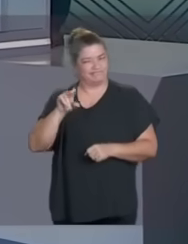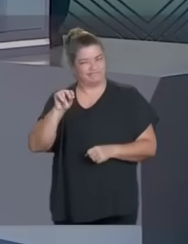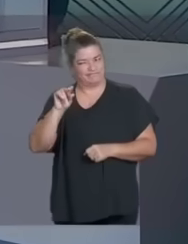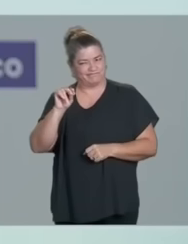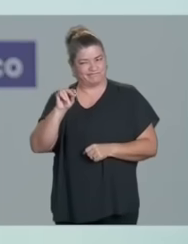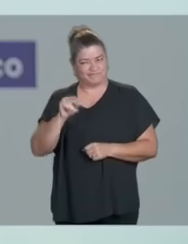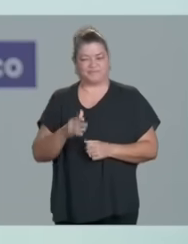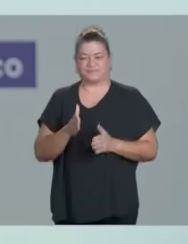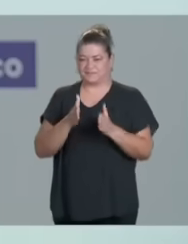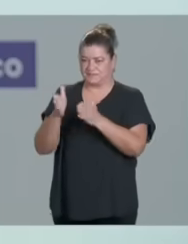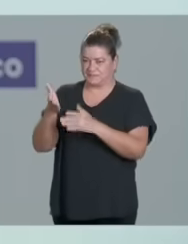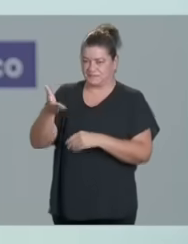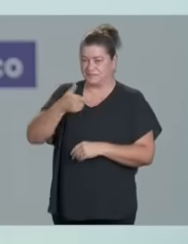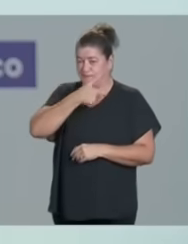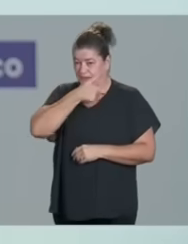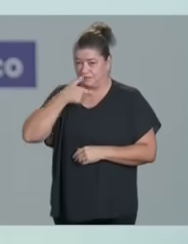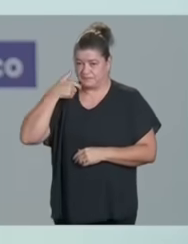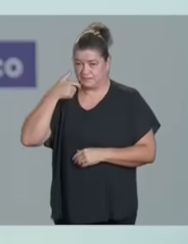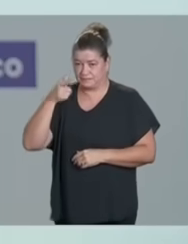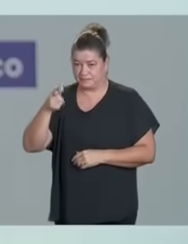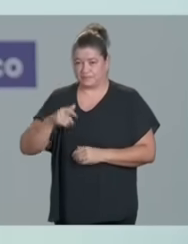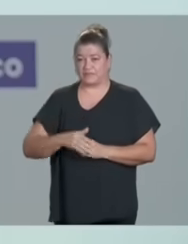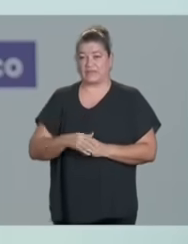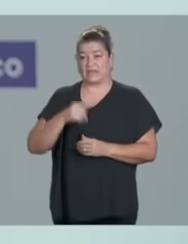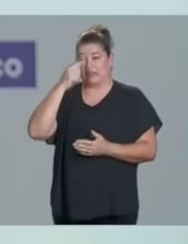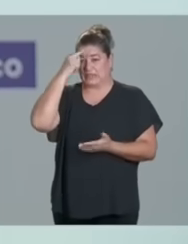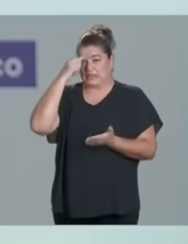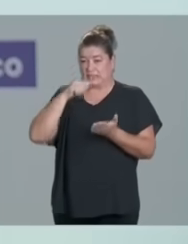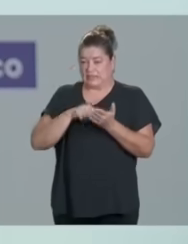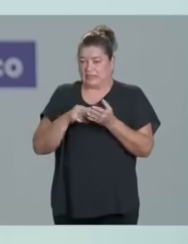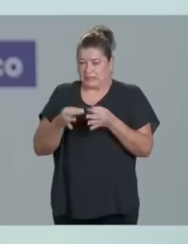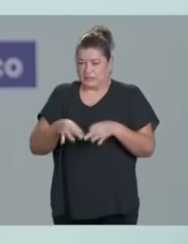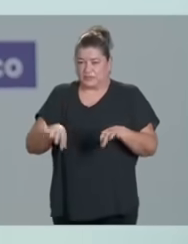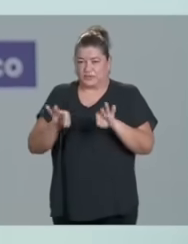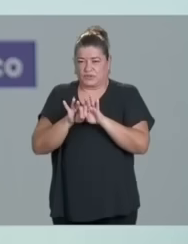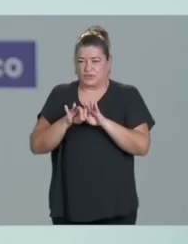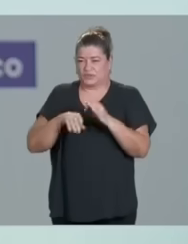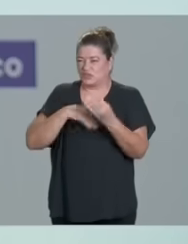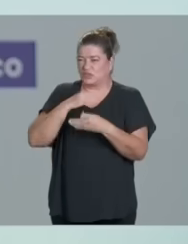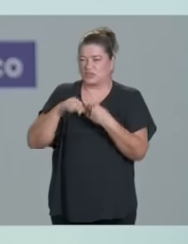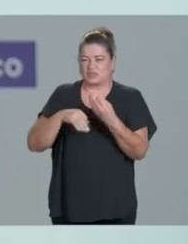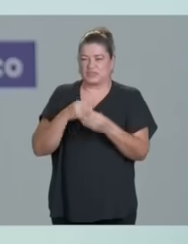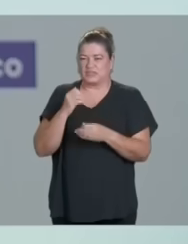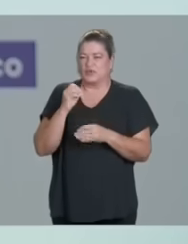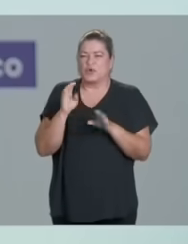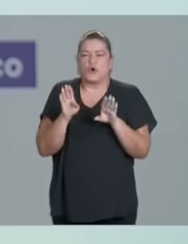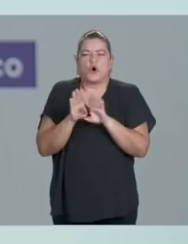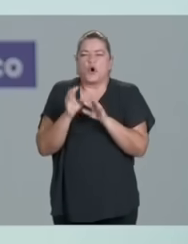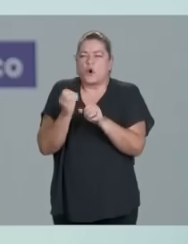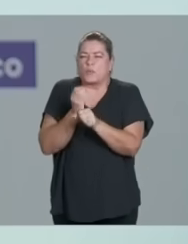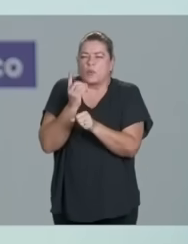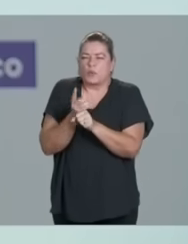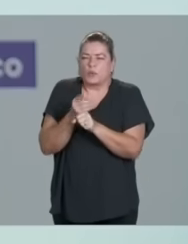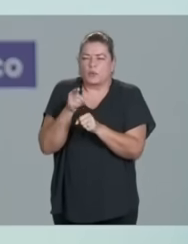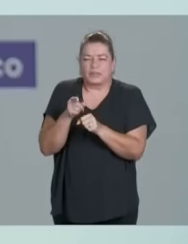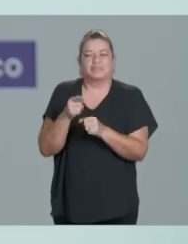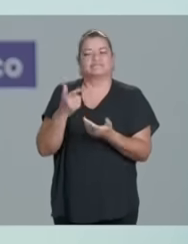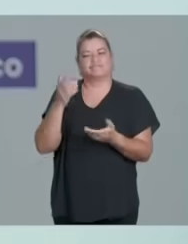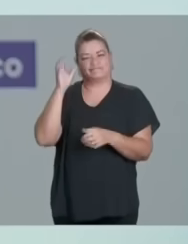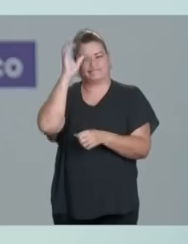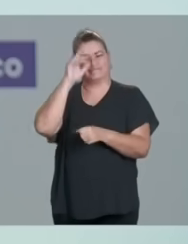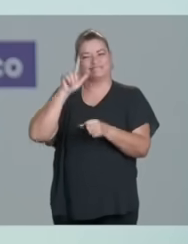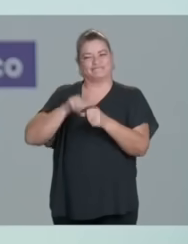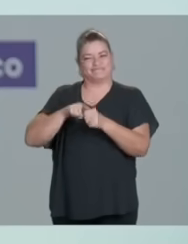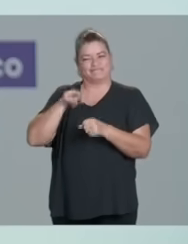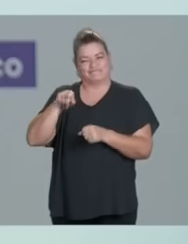Sí, bueno, creo que es muy importante que igualemos las oportunidades también con una perspectiva intercultural, como la que se propone desde San